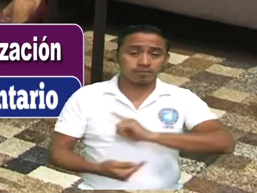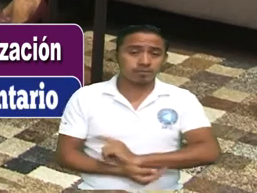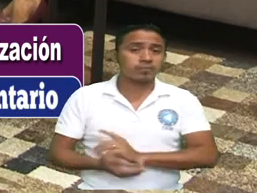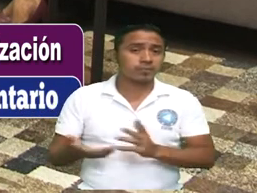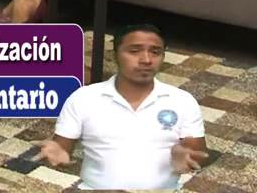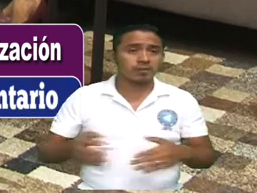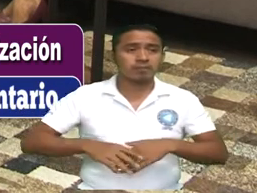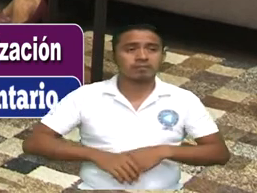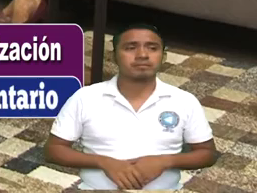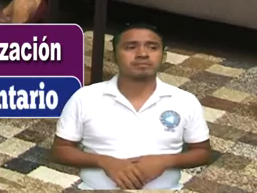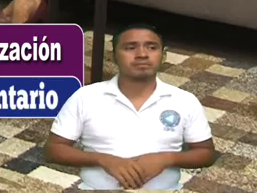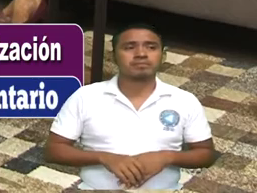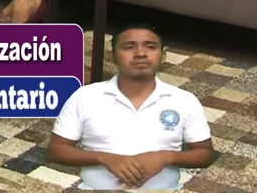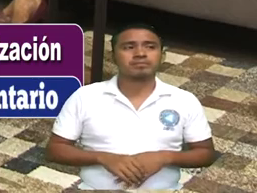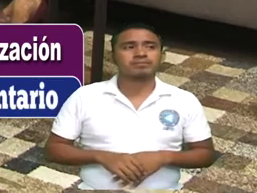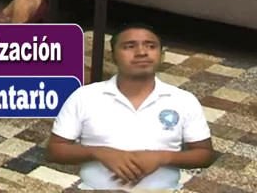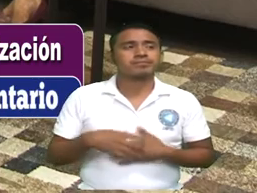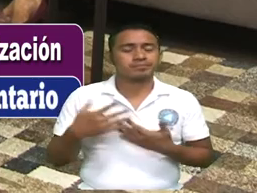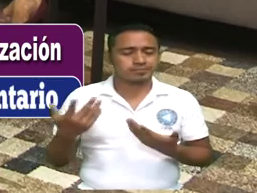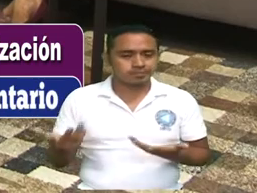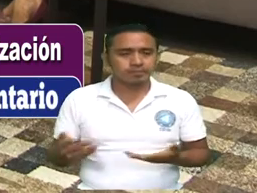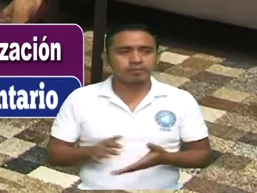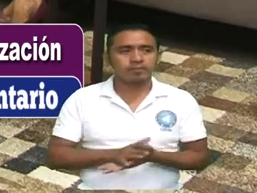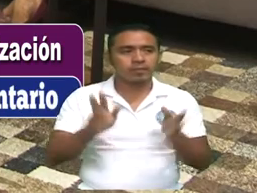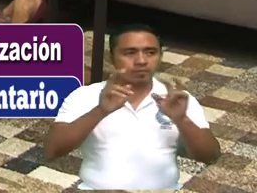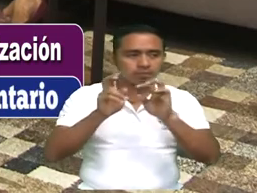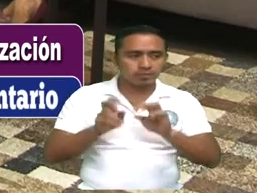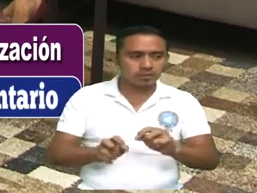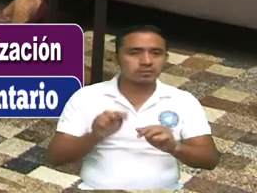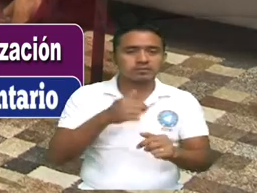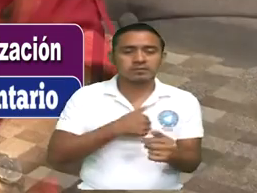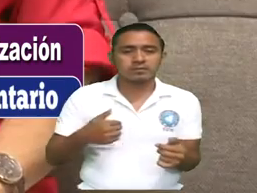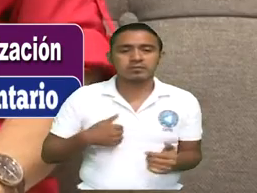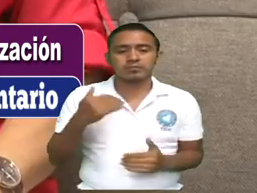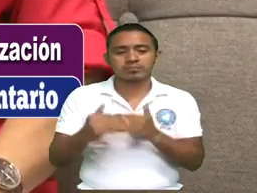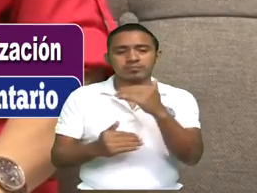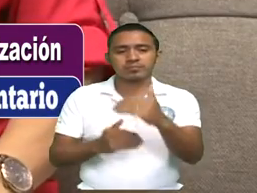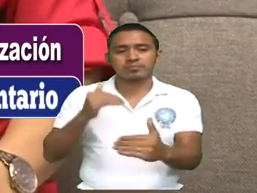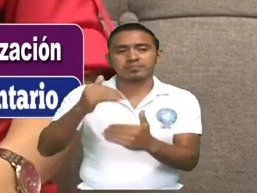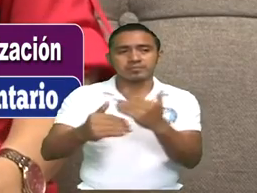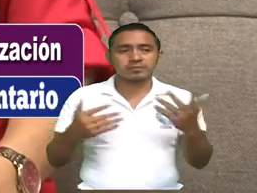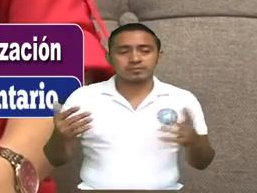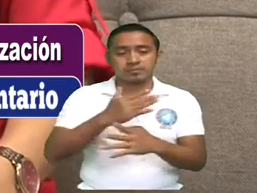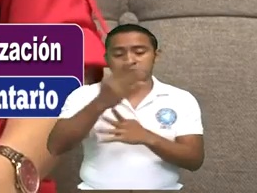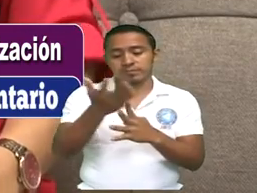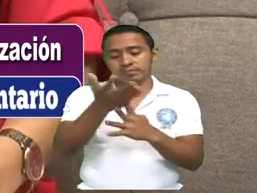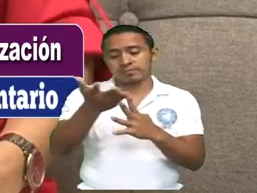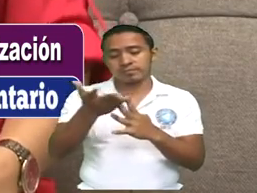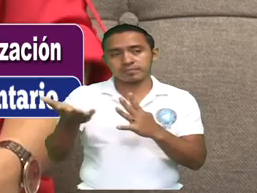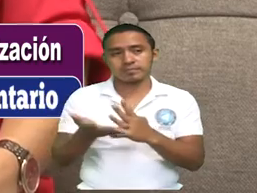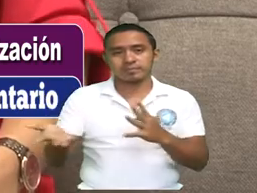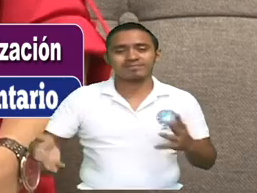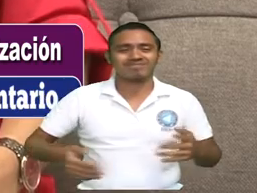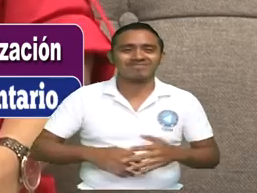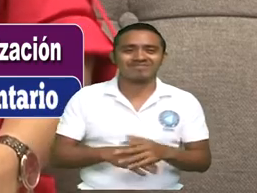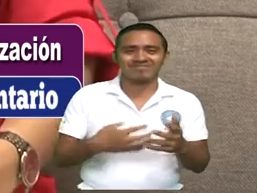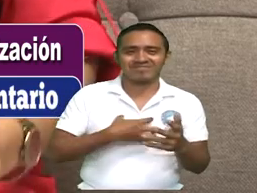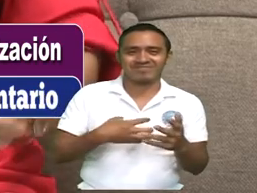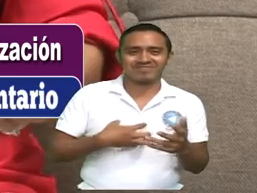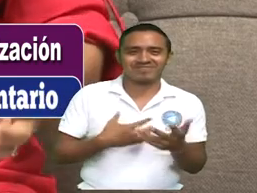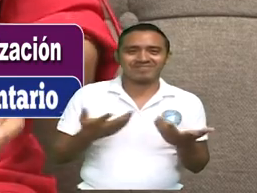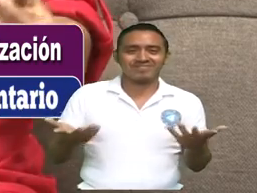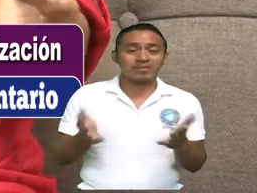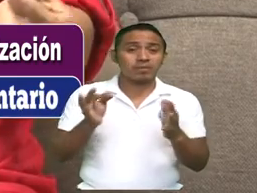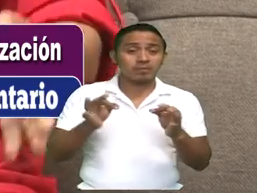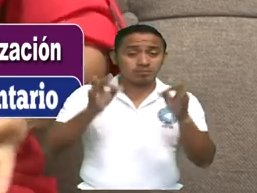afecta. Es que la evaluación es en proceso. Okay. Y como es en proceso, no necesariamente es